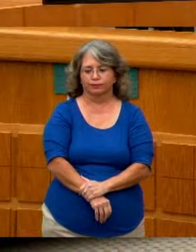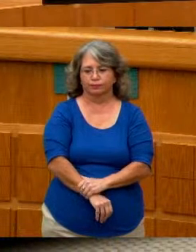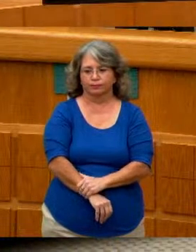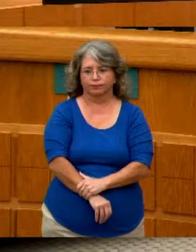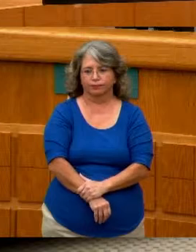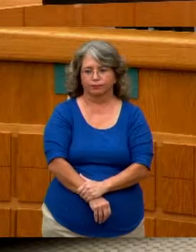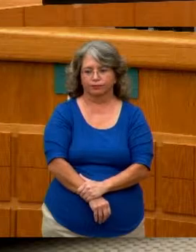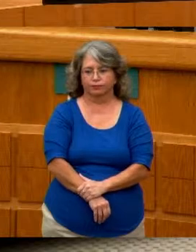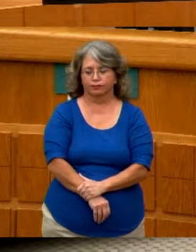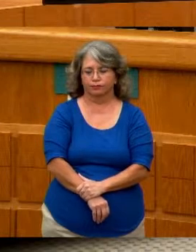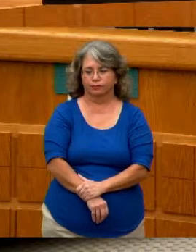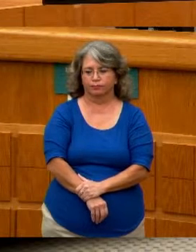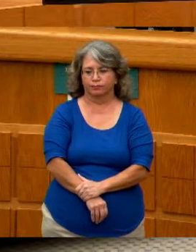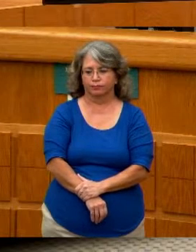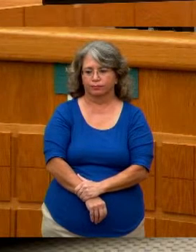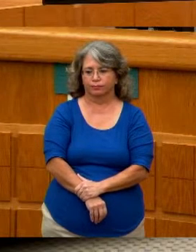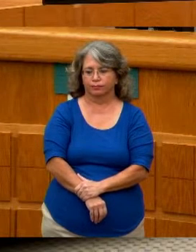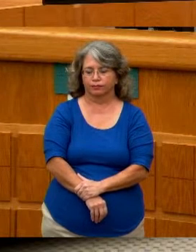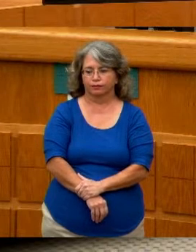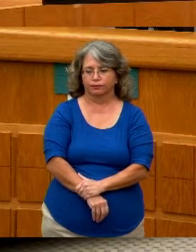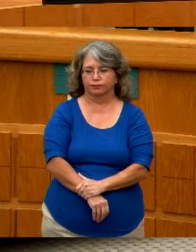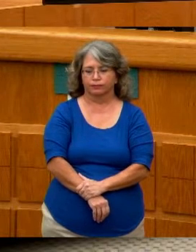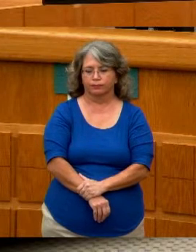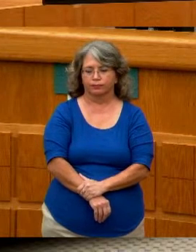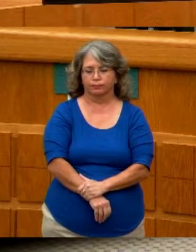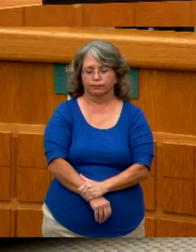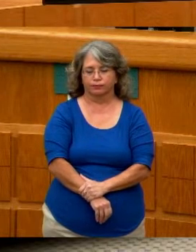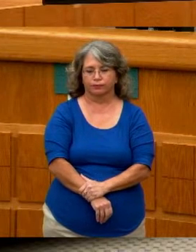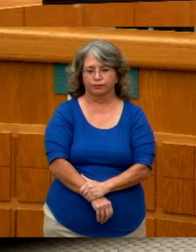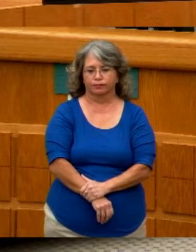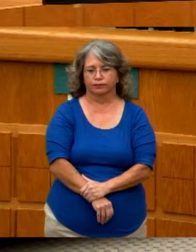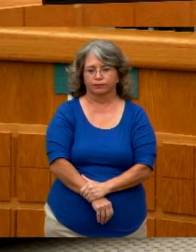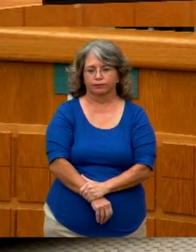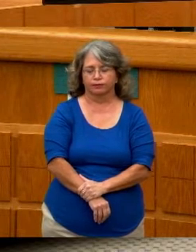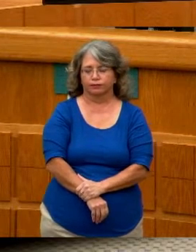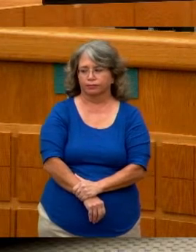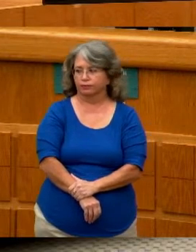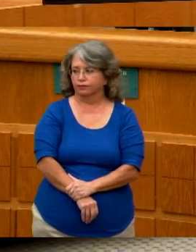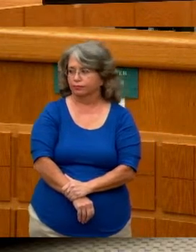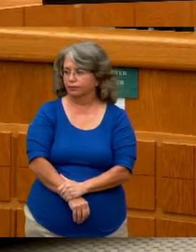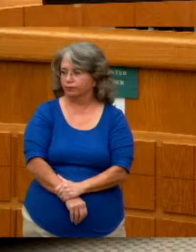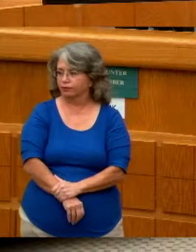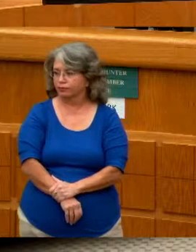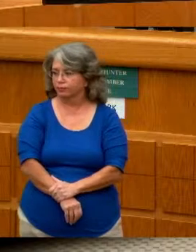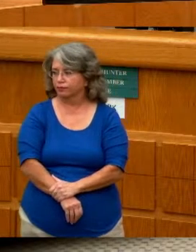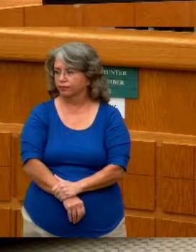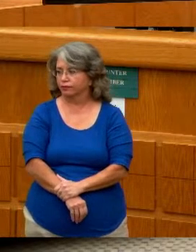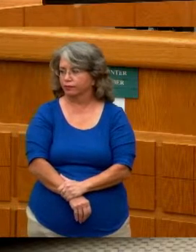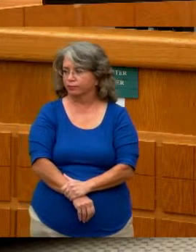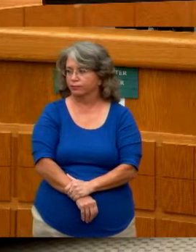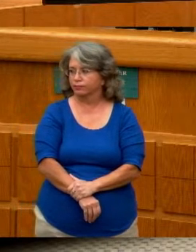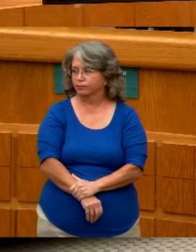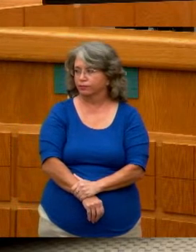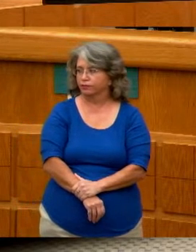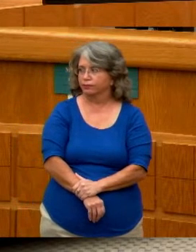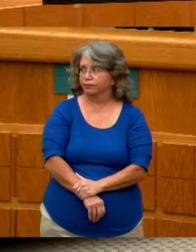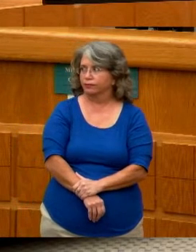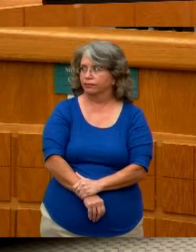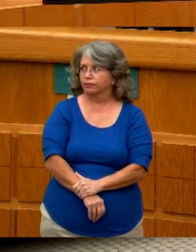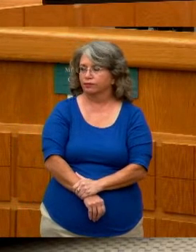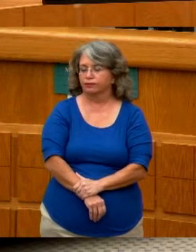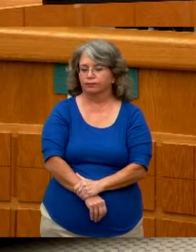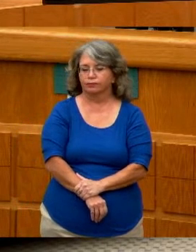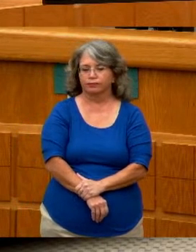ambulatoria, la cual está abierta de lunes a viernes de 8 a 5. En cuanto a la vacunación contra la influenza estacional, el Distrito de Salud ofrece